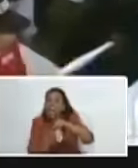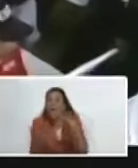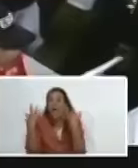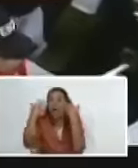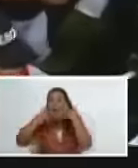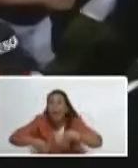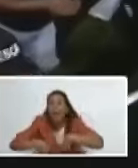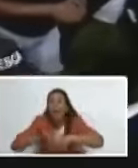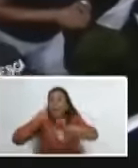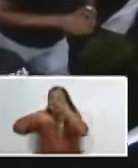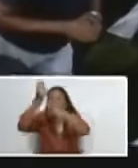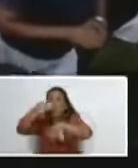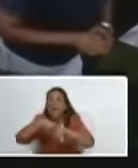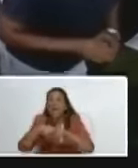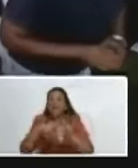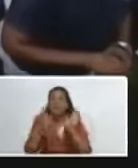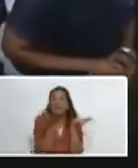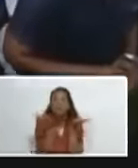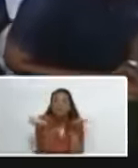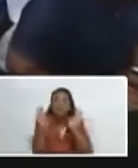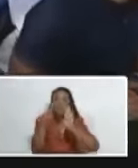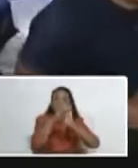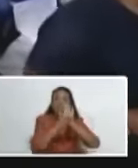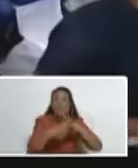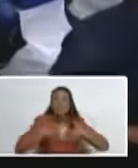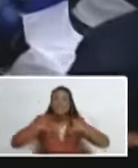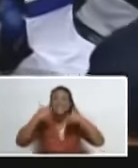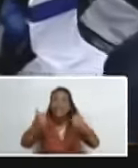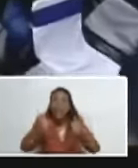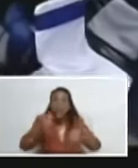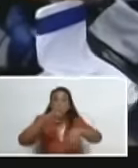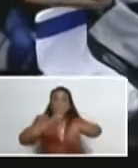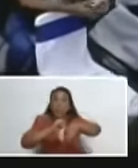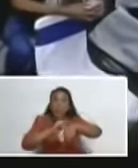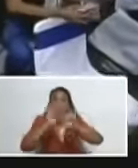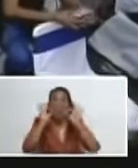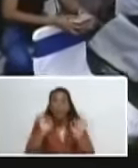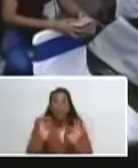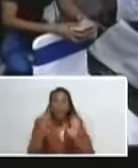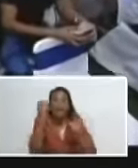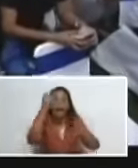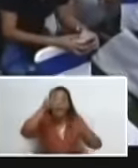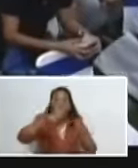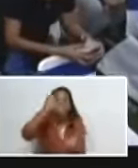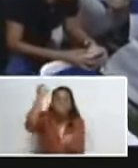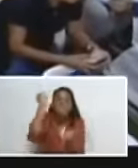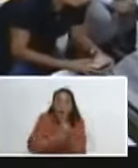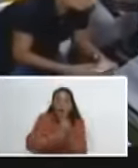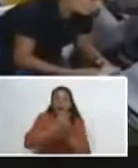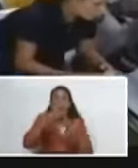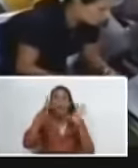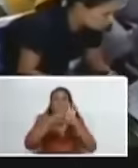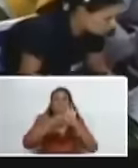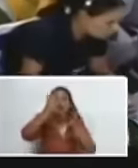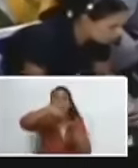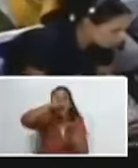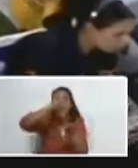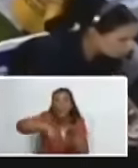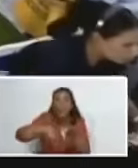productos, conforme a los protocolos zoosanitarios suscritos con los países aliados.